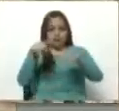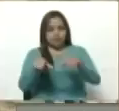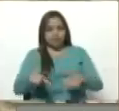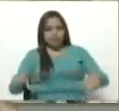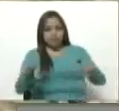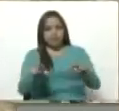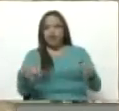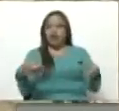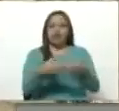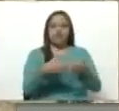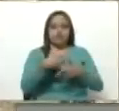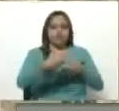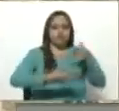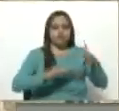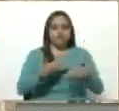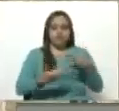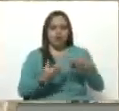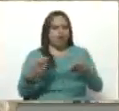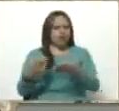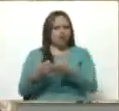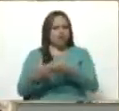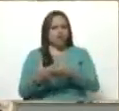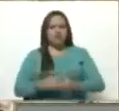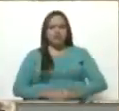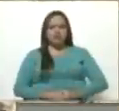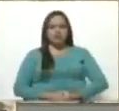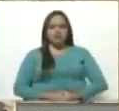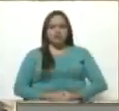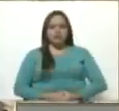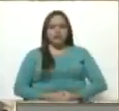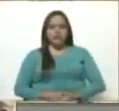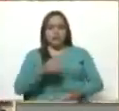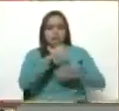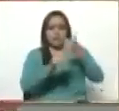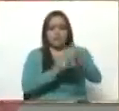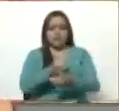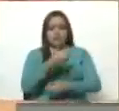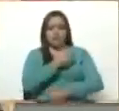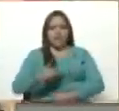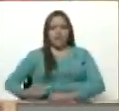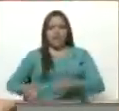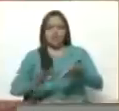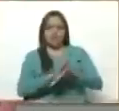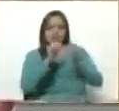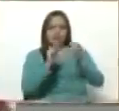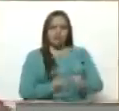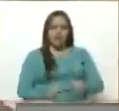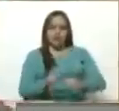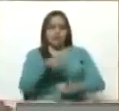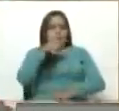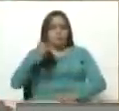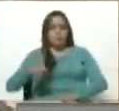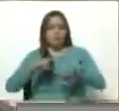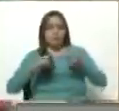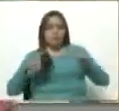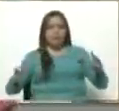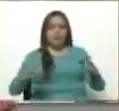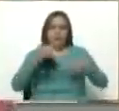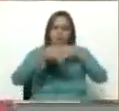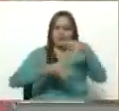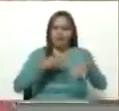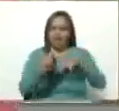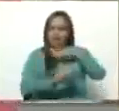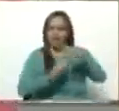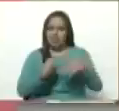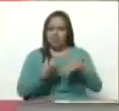grupo delictivo, bandas criminales. Me acompaña el vicepresidente sectorial para Seguridad Ciudadana y Paz, almirante en jefe Remigio Ceballos Ichazo, que nos va a dar mayores